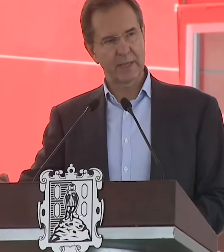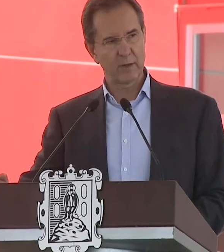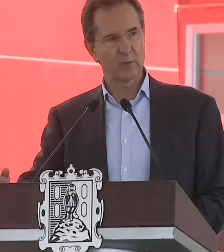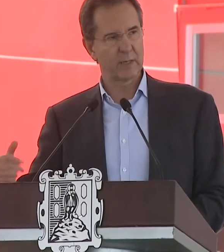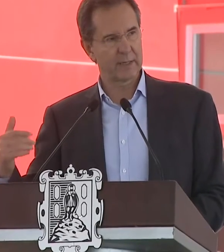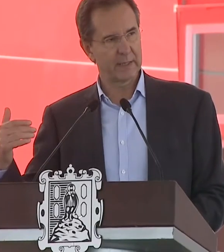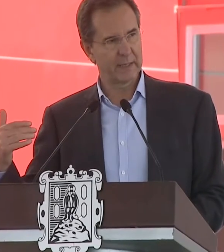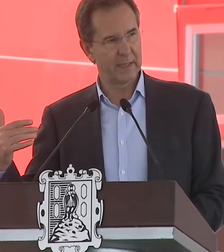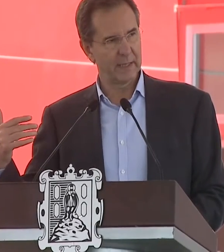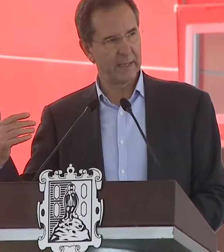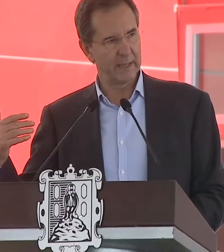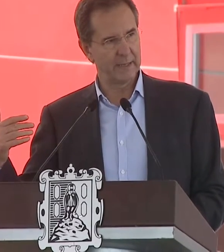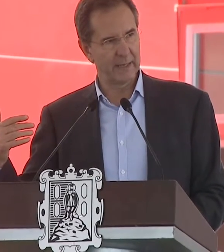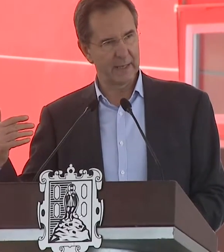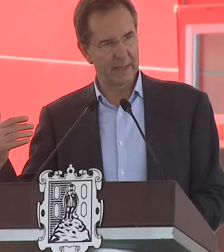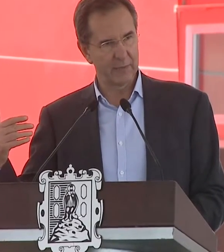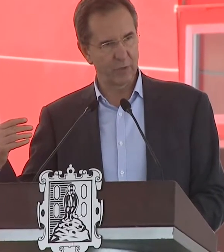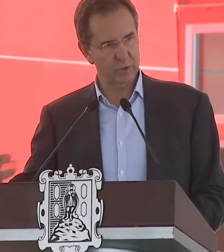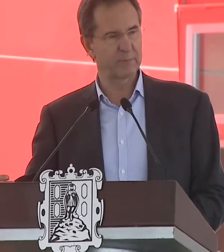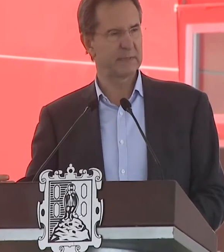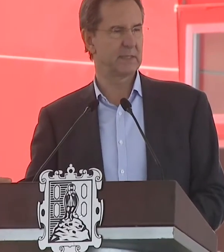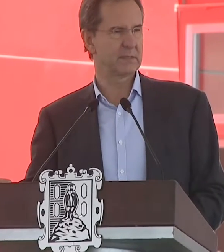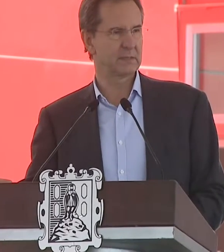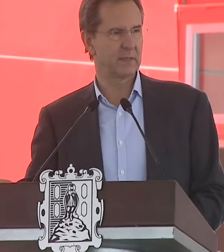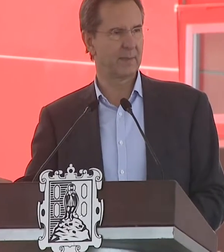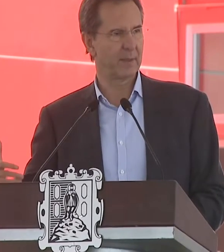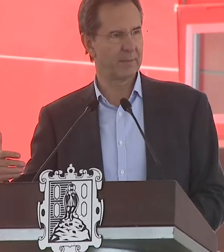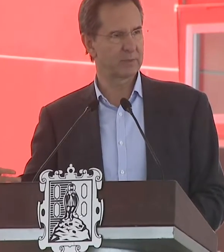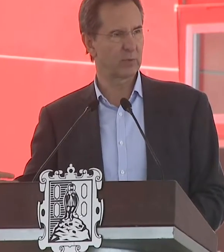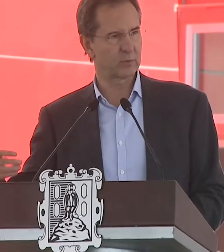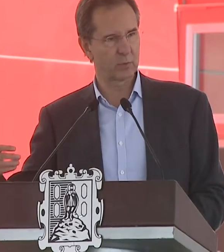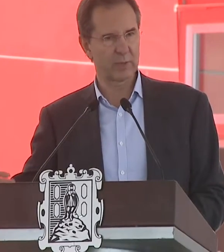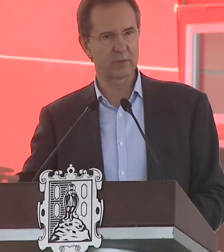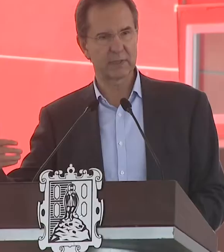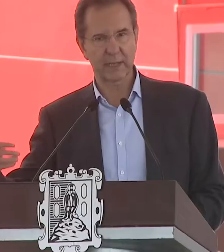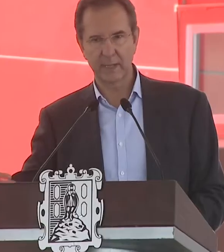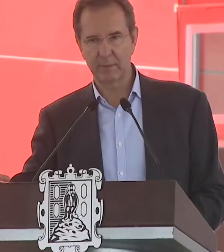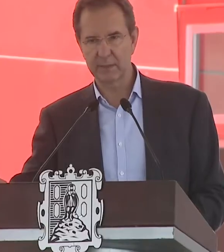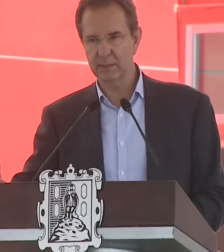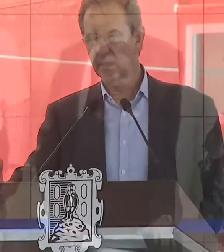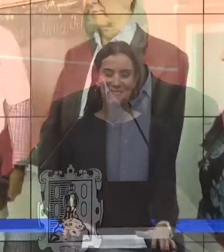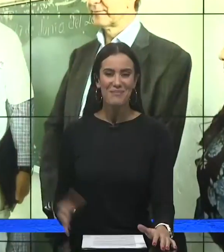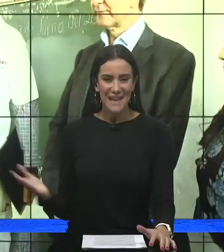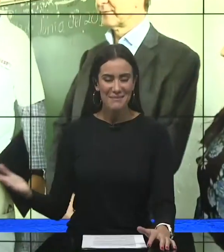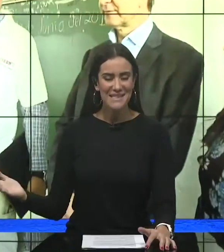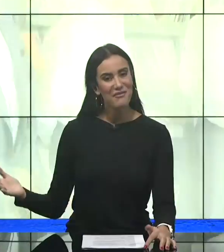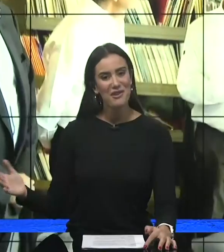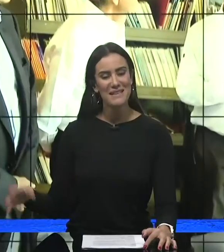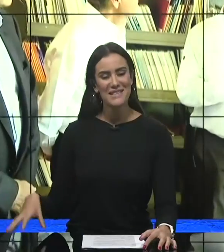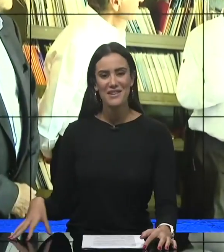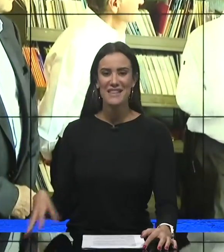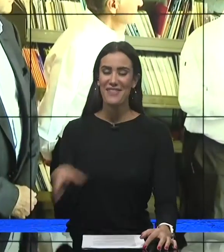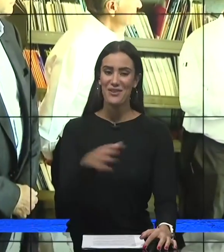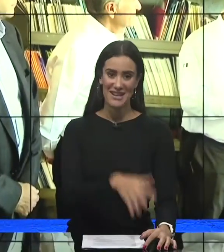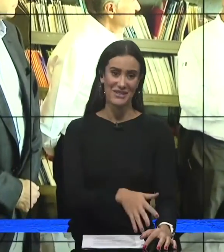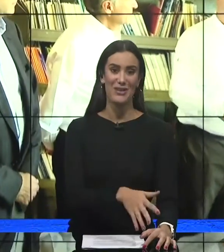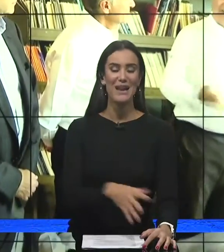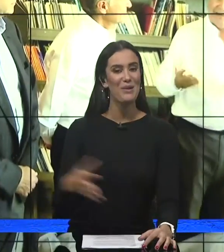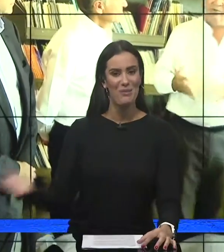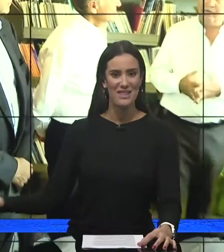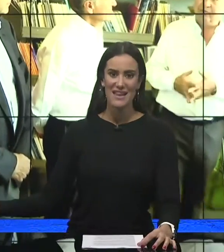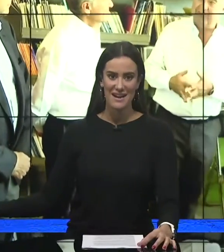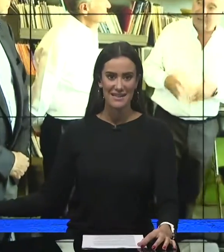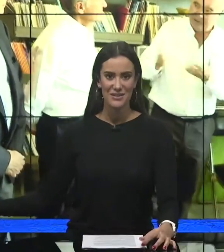nos dijeron que en dos meses habían visto resultados tangibles para más información tanto